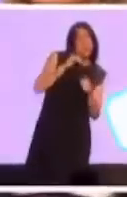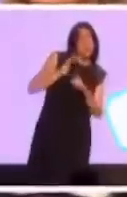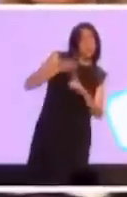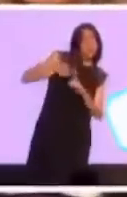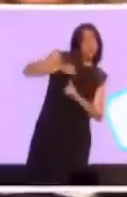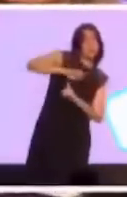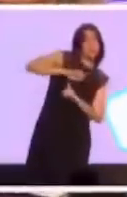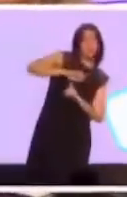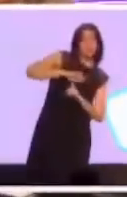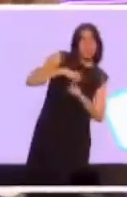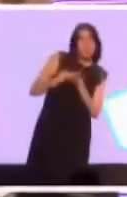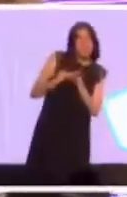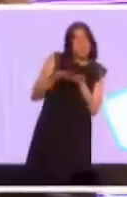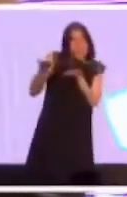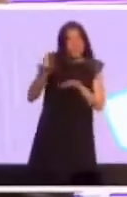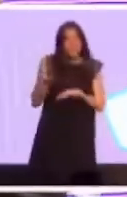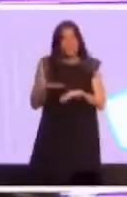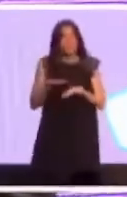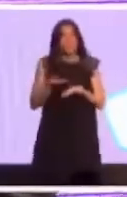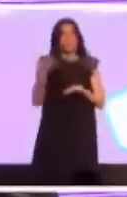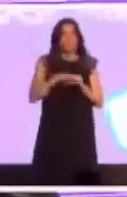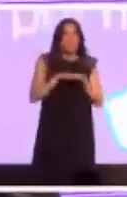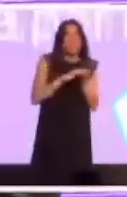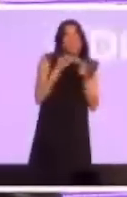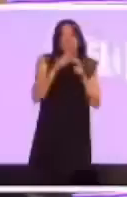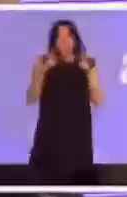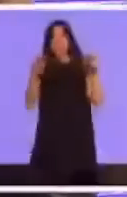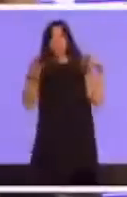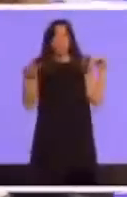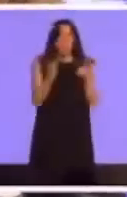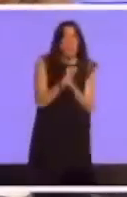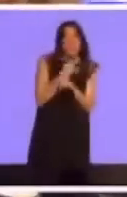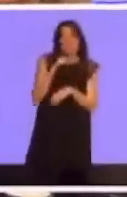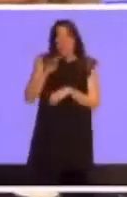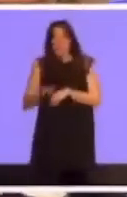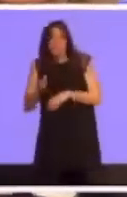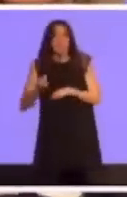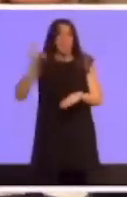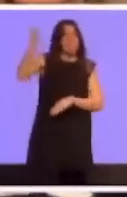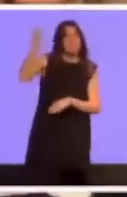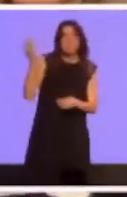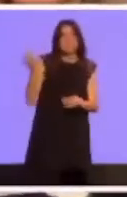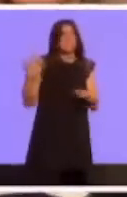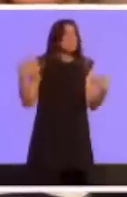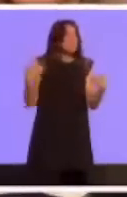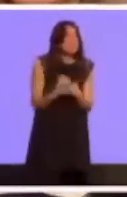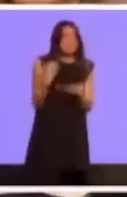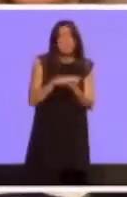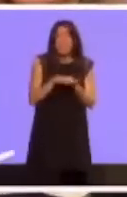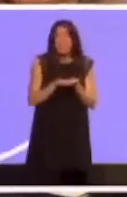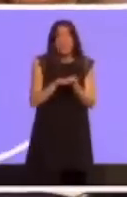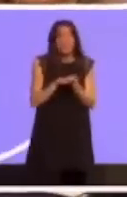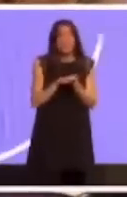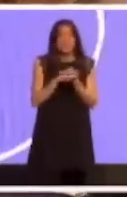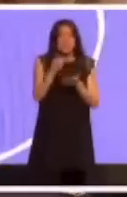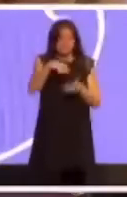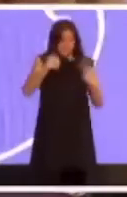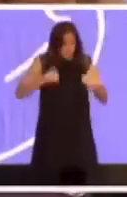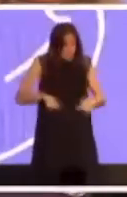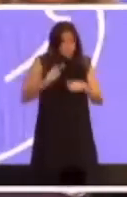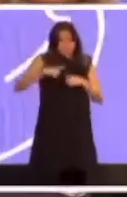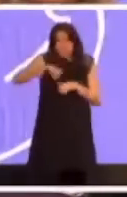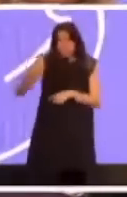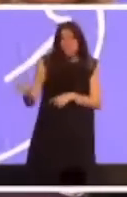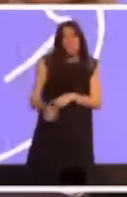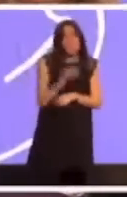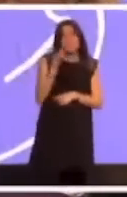y va a tocar hablar de las gordas de las delgadas de las bajitas de las altas va a tocar hablar de que tenemos cuerpos diversos